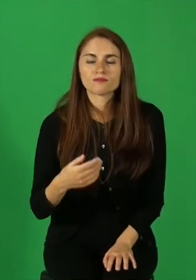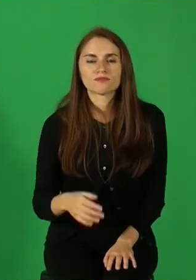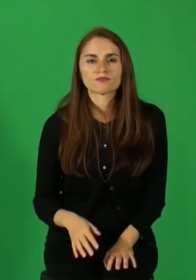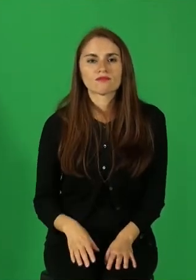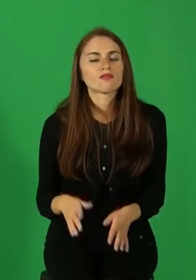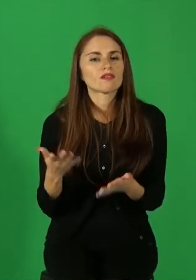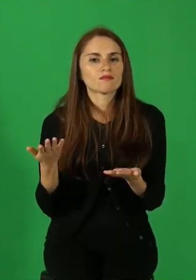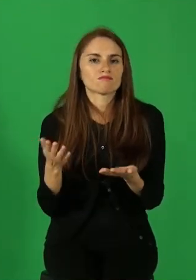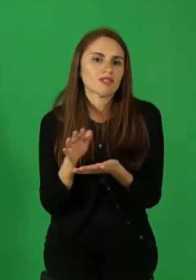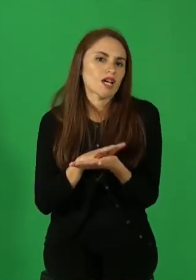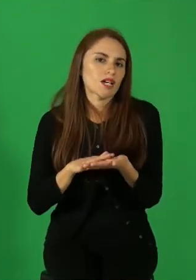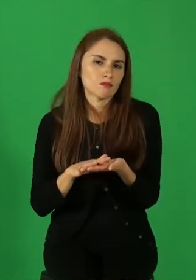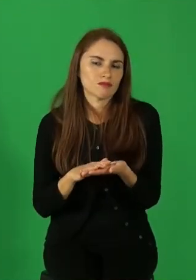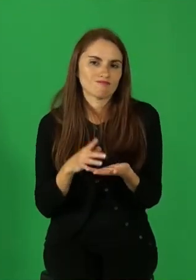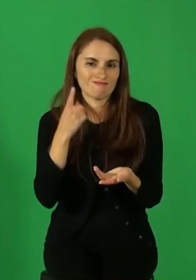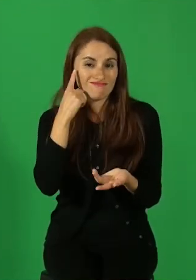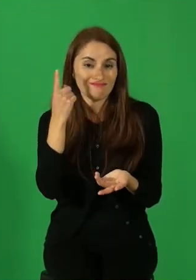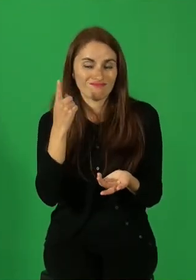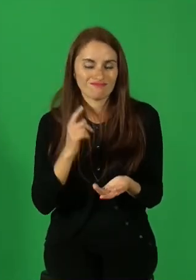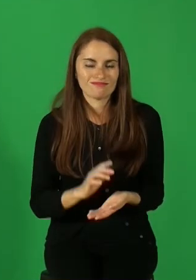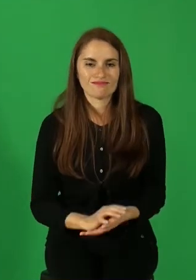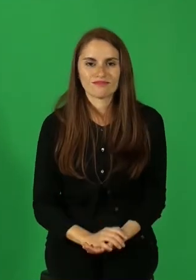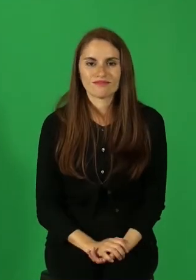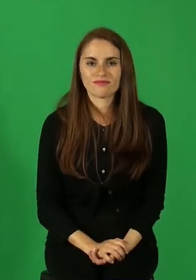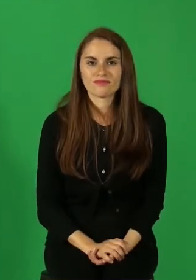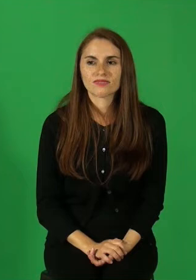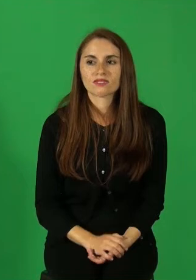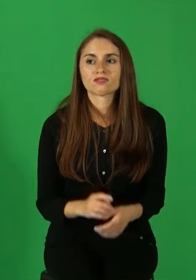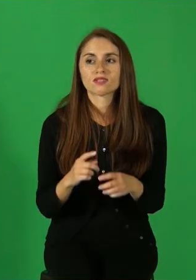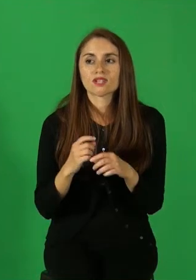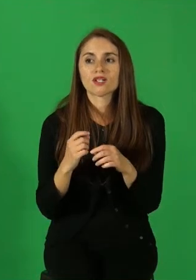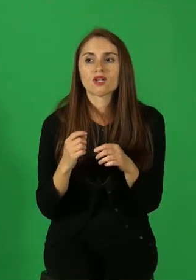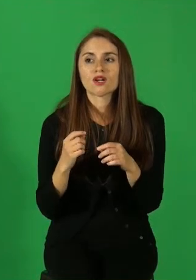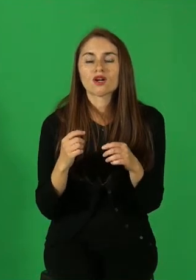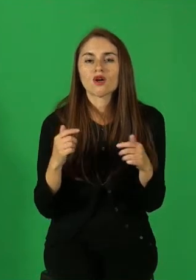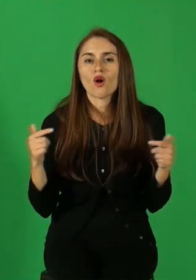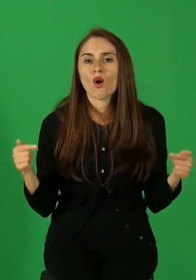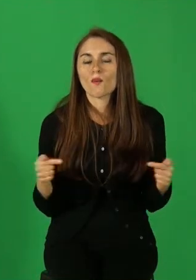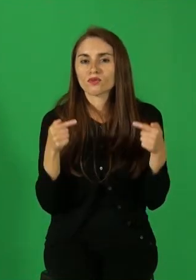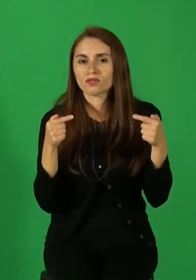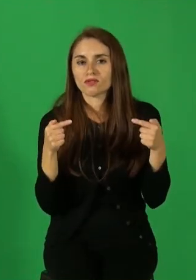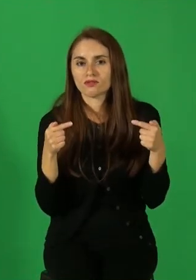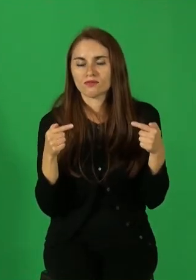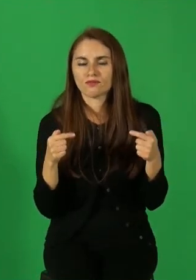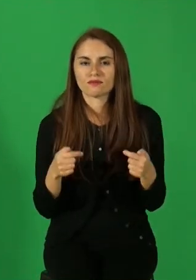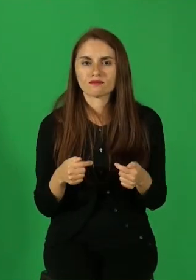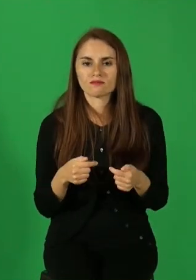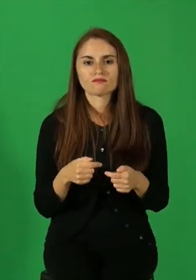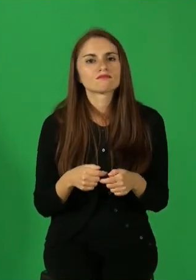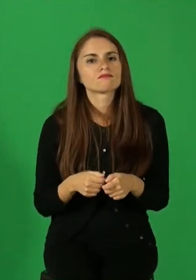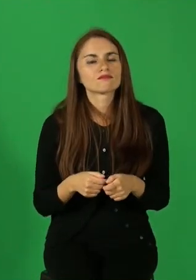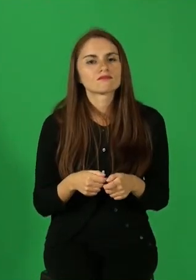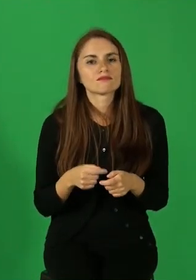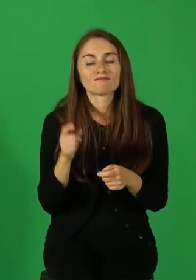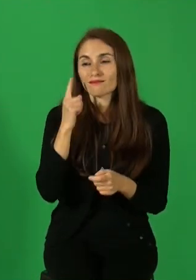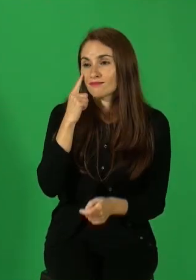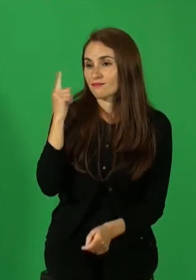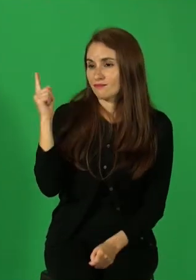daré ejemplos de ello. De oposición. Sin embargo, mejor dicho, o pero.